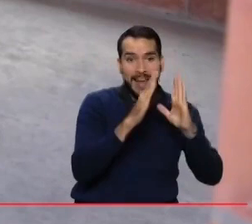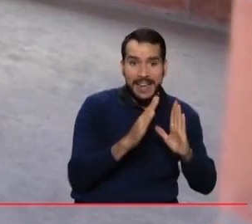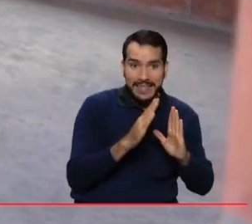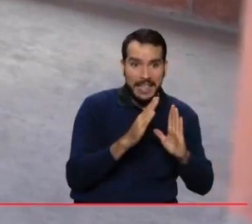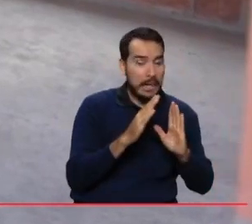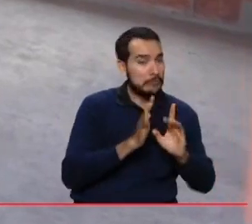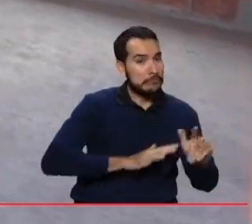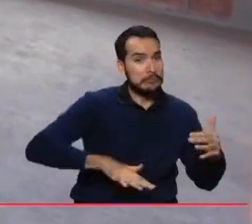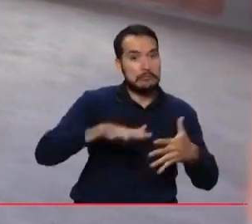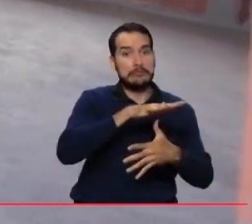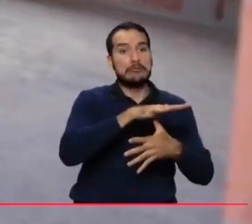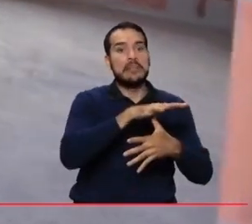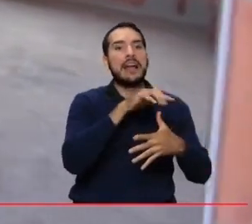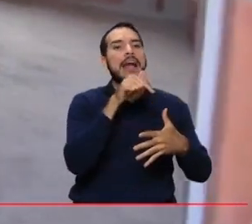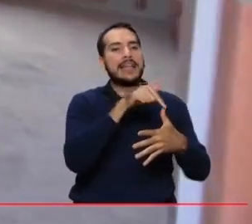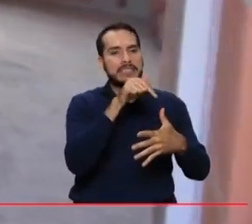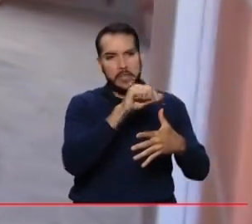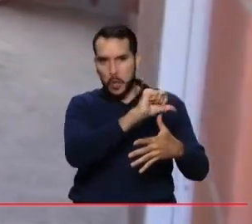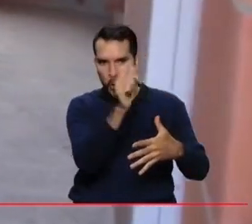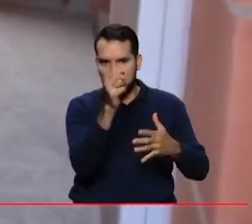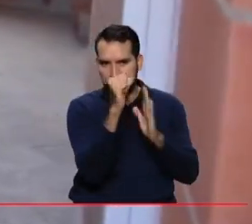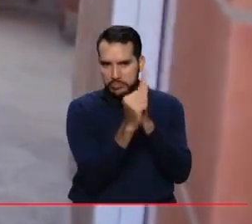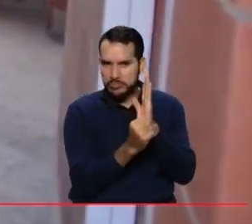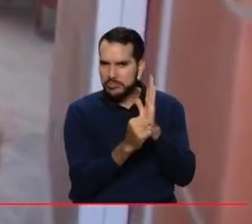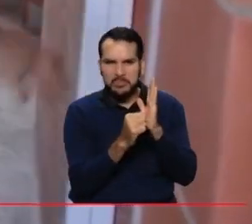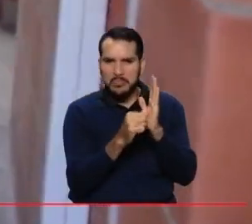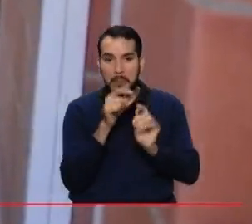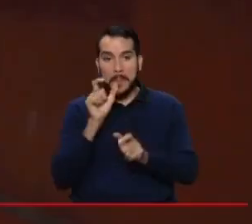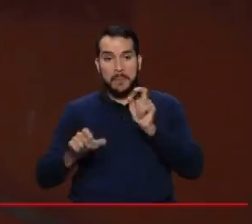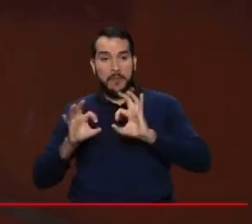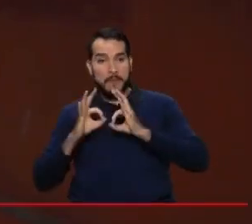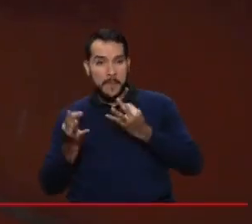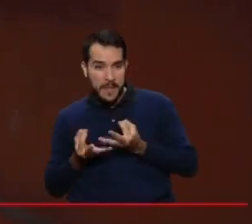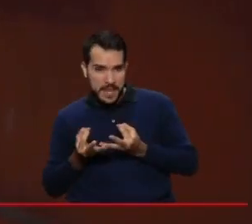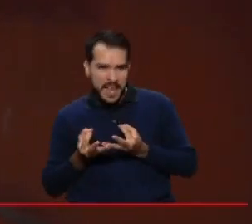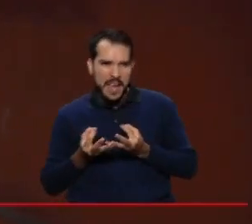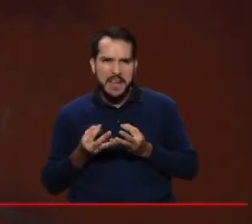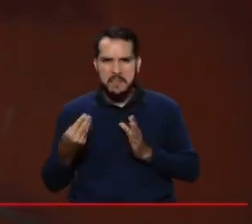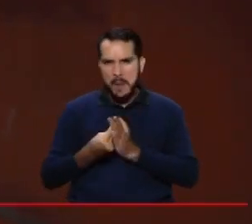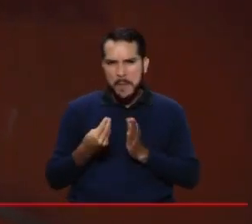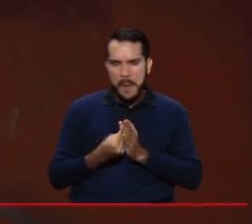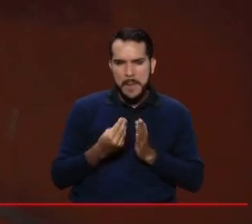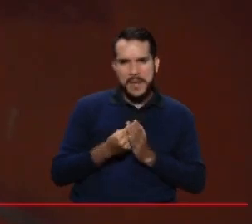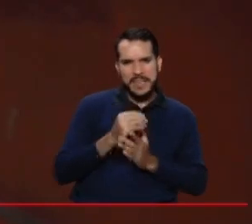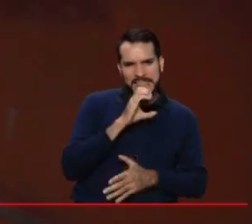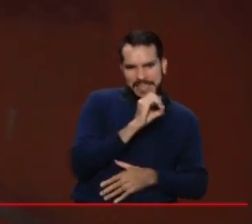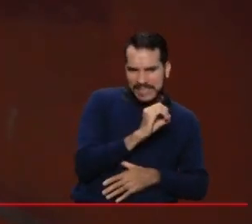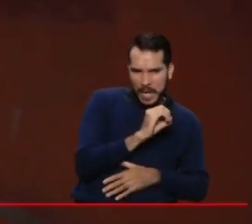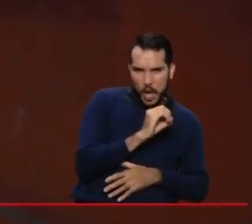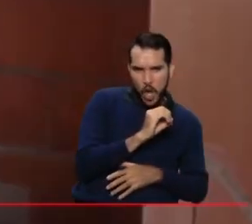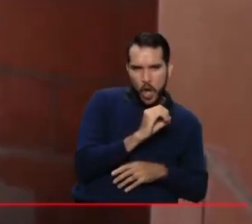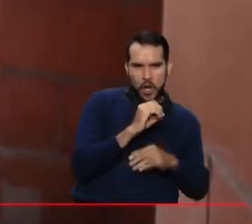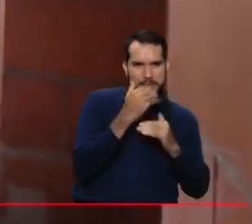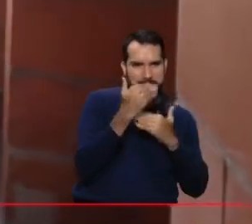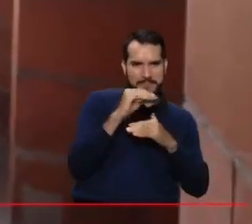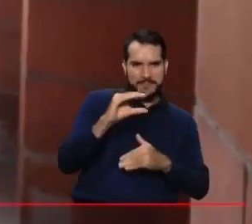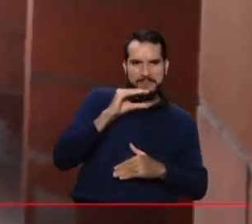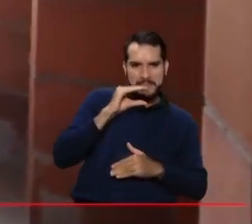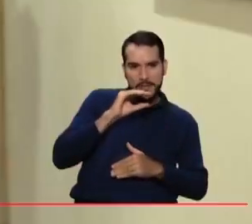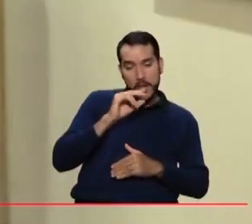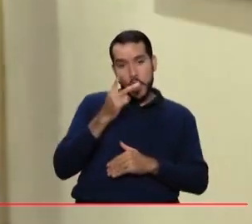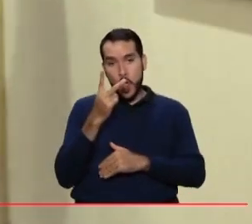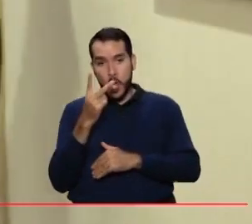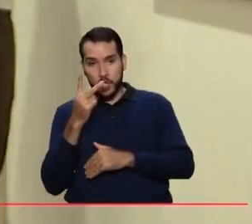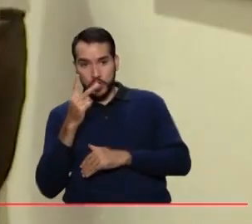año pasado que es VR más 0. Es permitirle a las familias entre 0 y 2 salarios mínimos que quieren comprar una vivienda de interés prioritario que es de